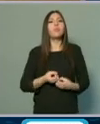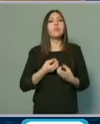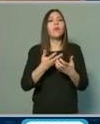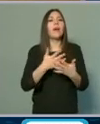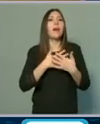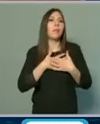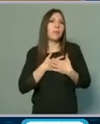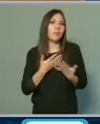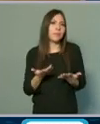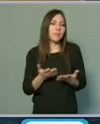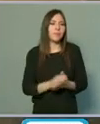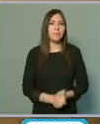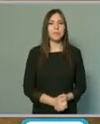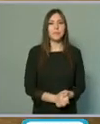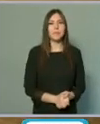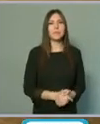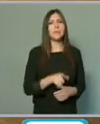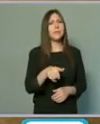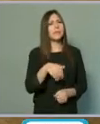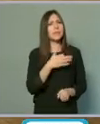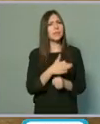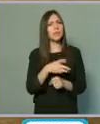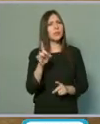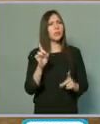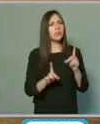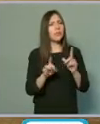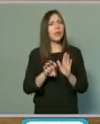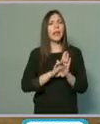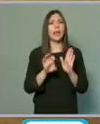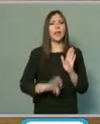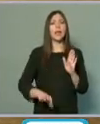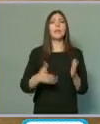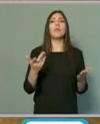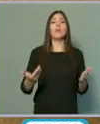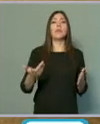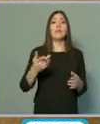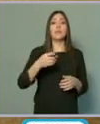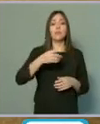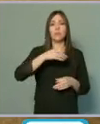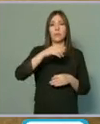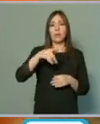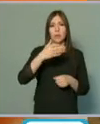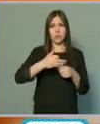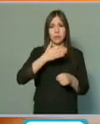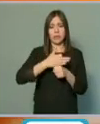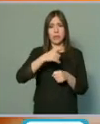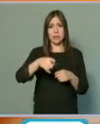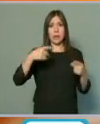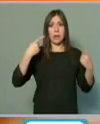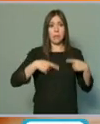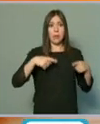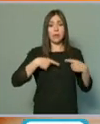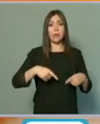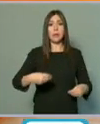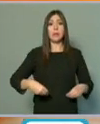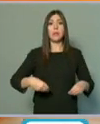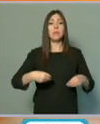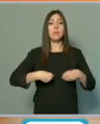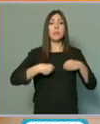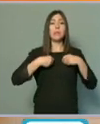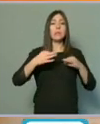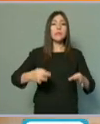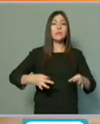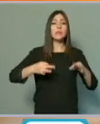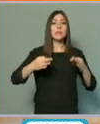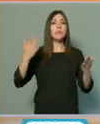Claro. Oye, pero entonces me surge una duda. ¿Qué es lo que pasa? O sea, entonces lo que puedo entender es que esta persona no vivía en balance. ¿Cuáles